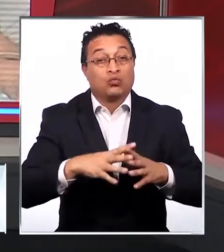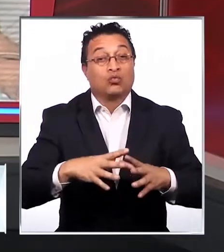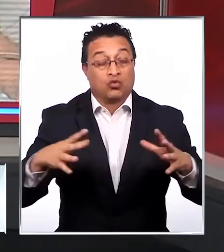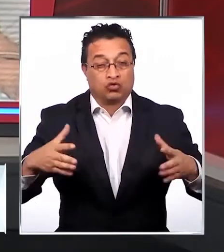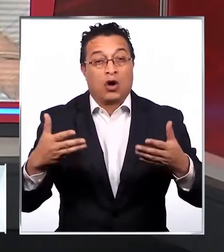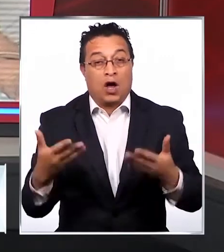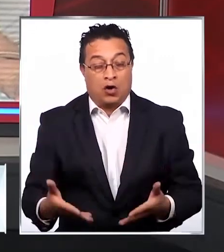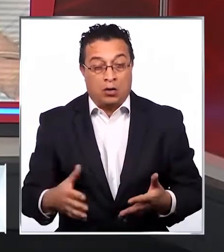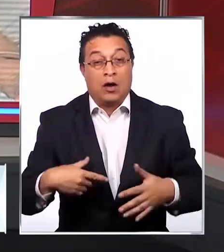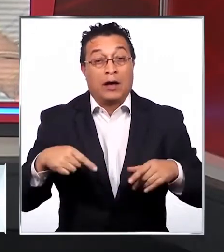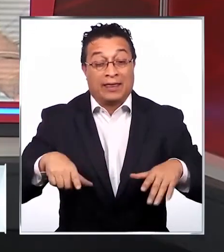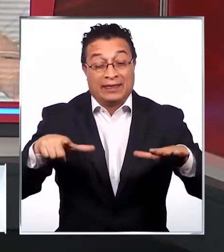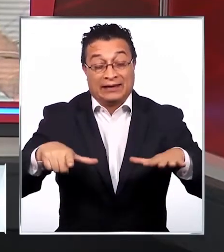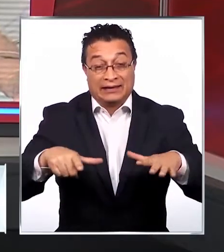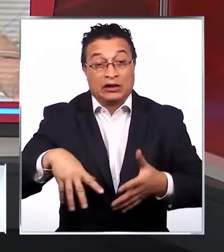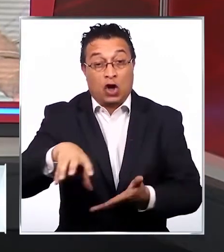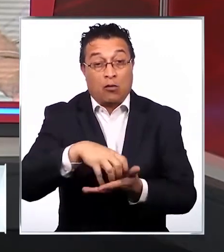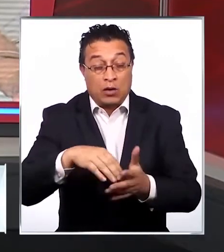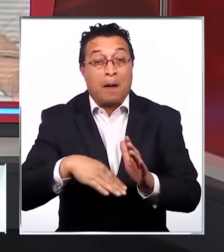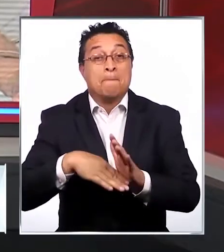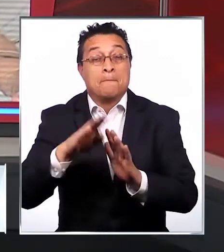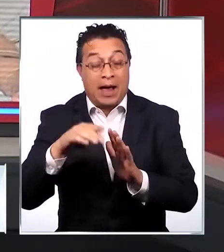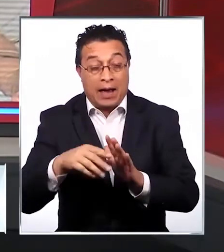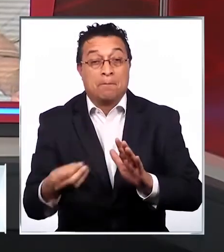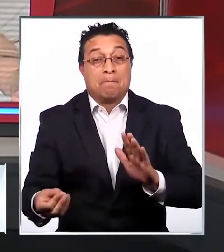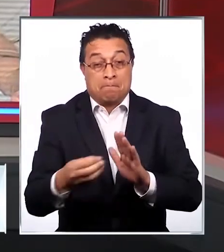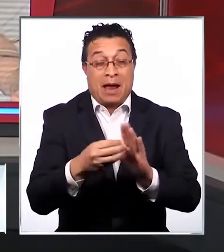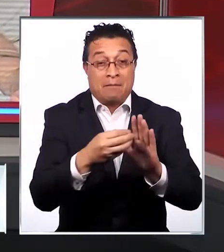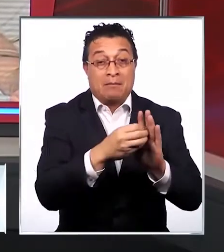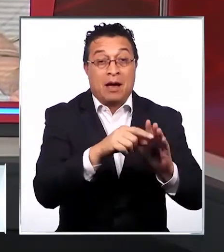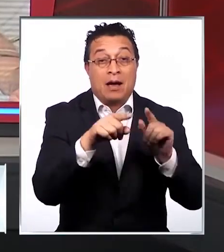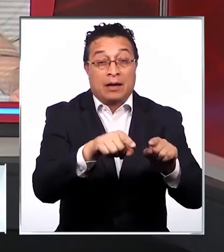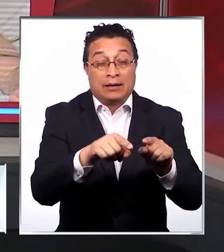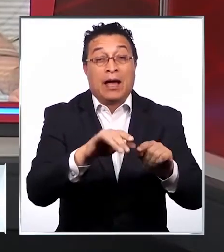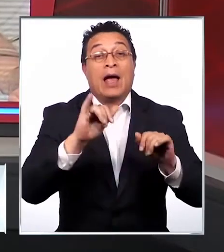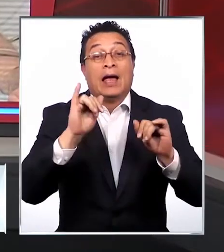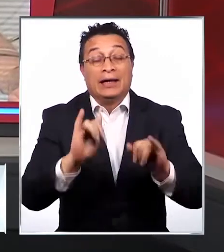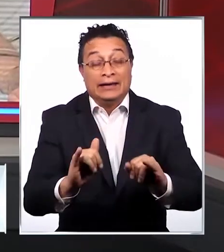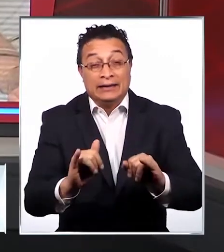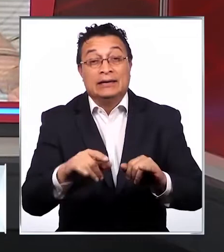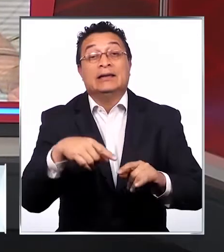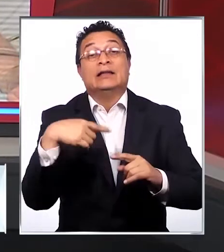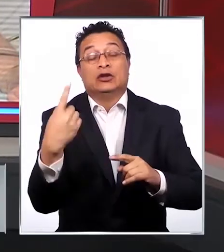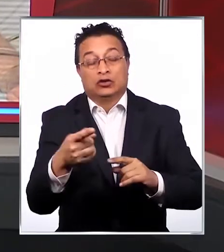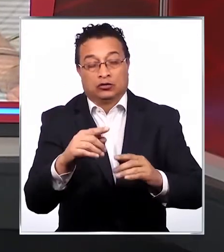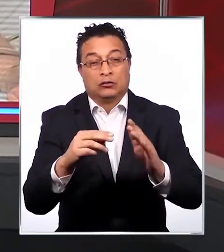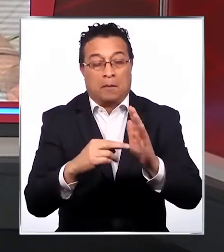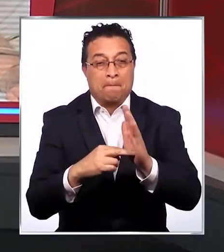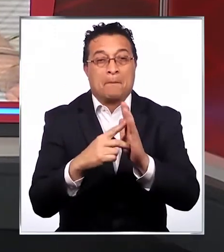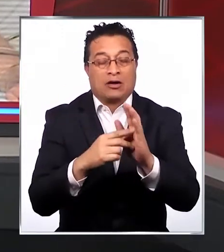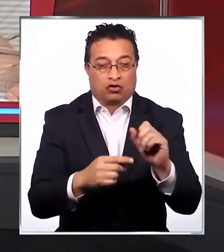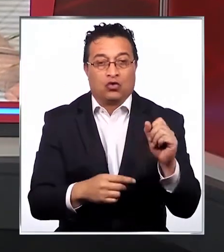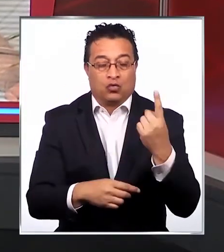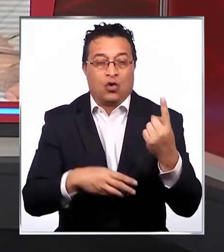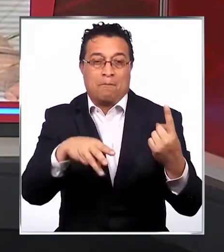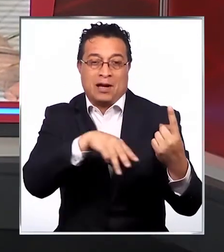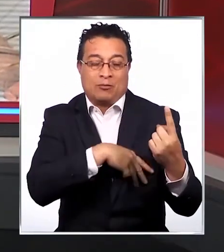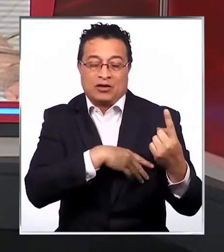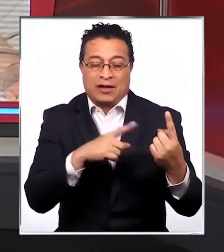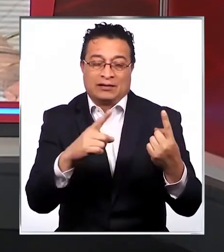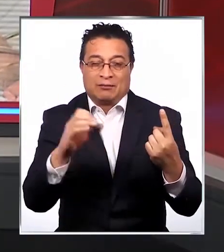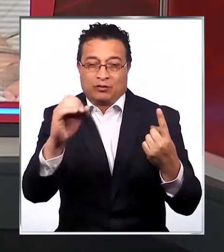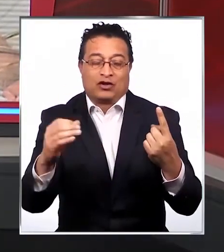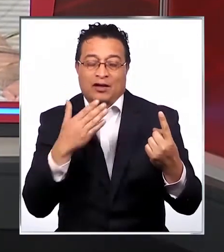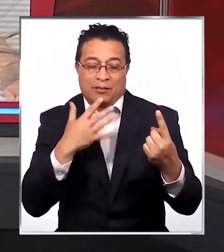situación que ahora 17 comunas más de las regiones del país y toda la capital pasarán a cuarentena total. El siguiente es el informe